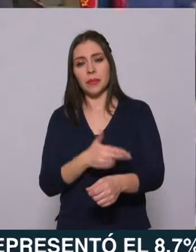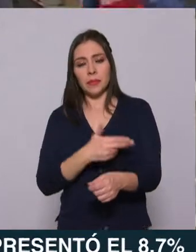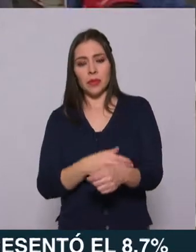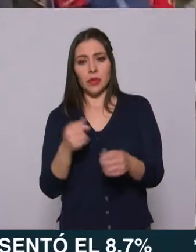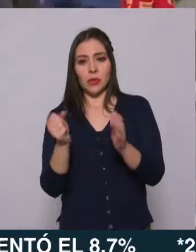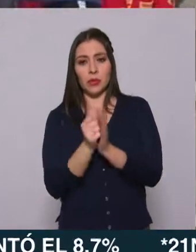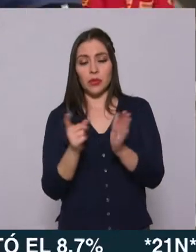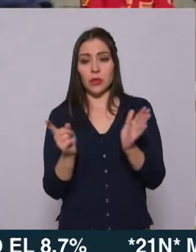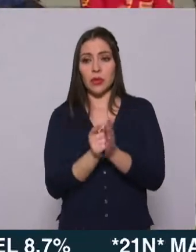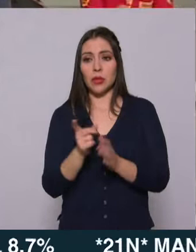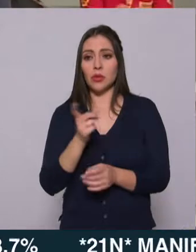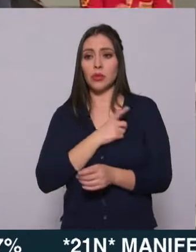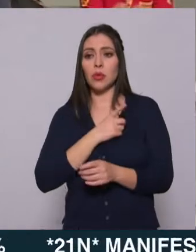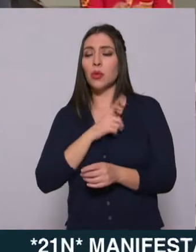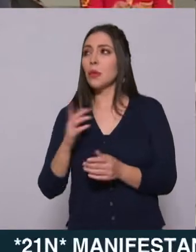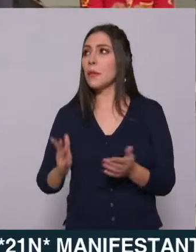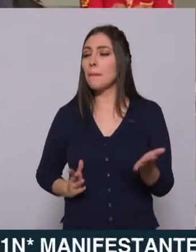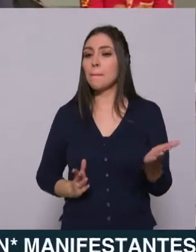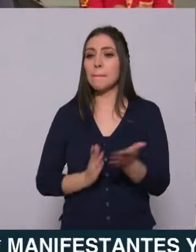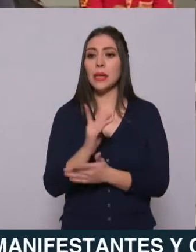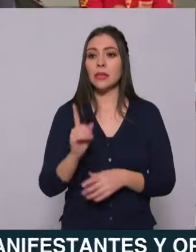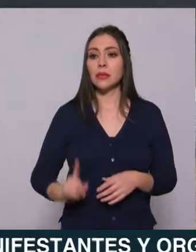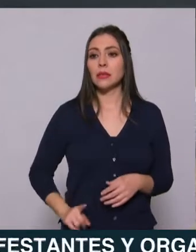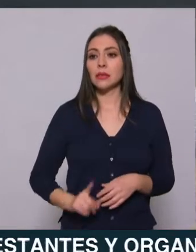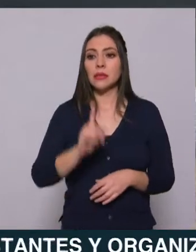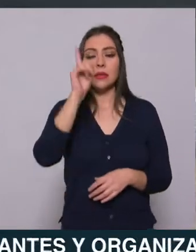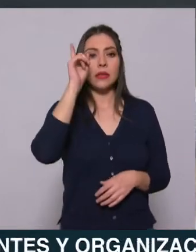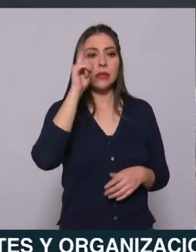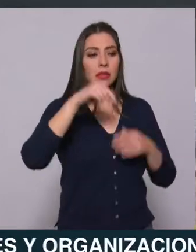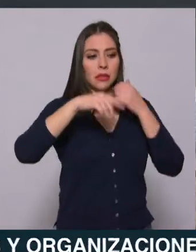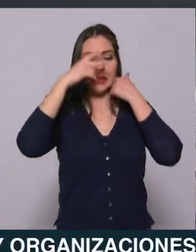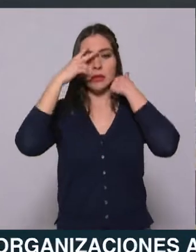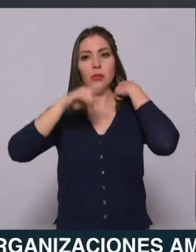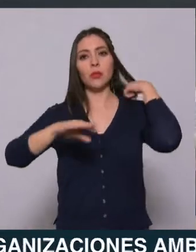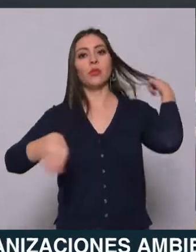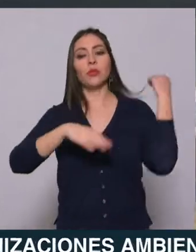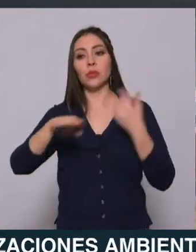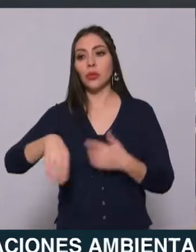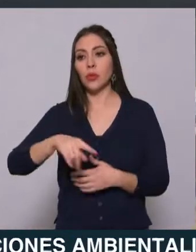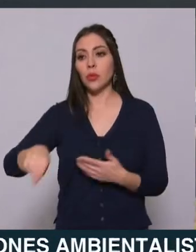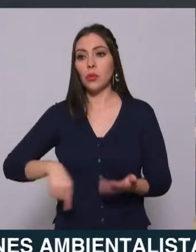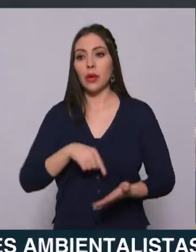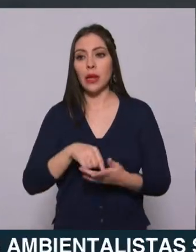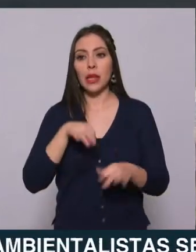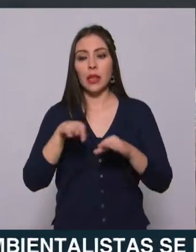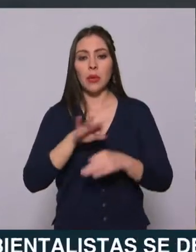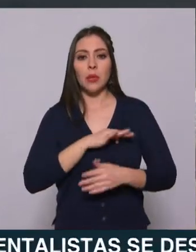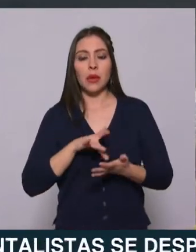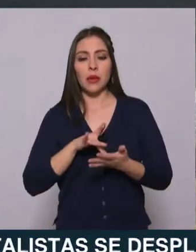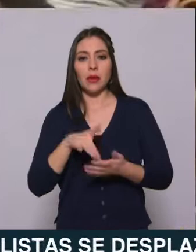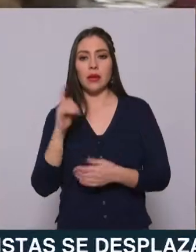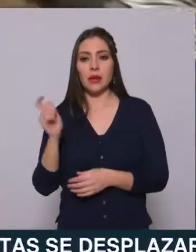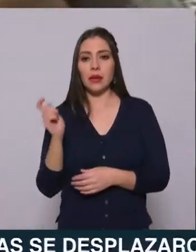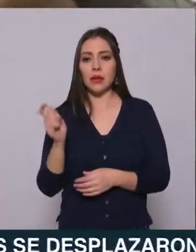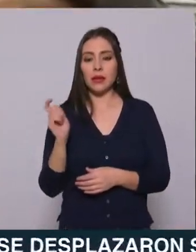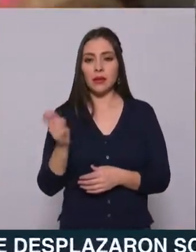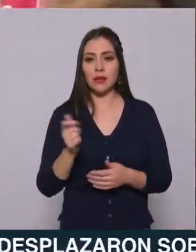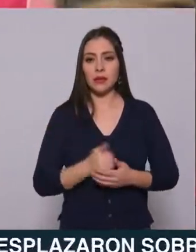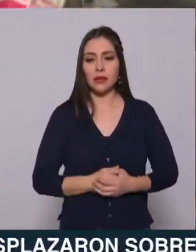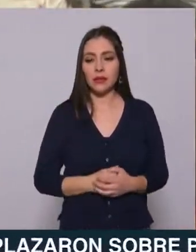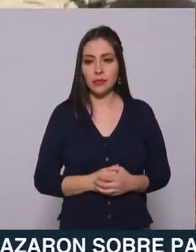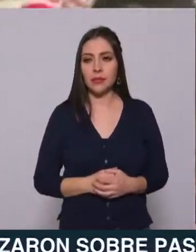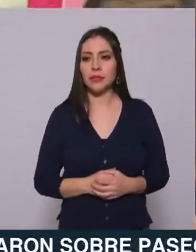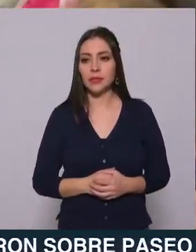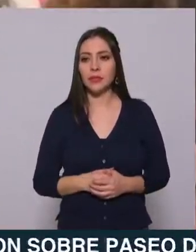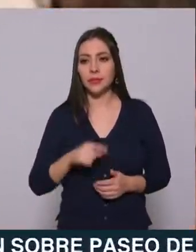que simplemente se cruzan y buscan un trabajo en algún lugar que los pueda absorber económicamente, y en ese sentido hemos visto